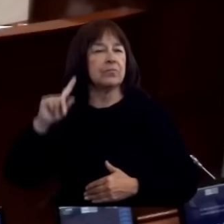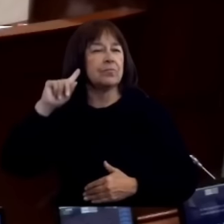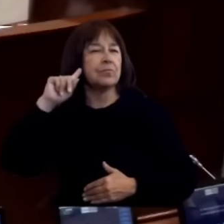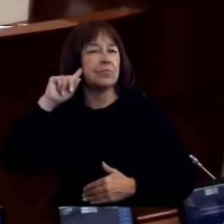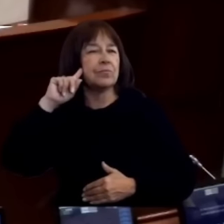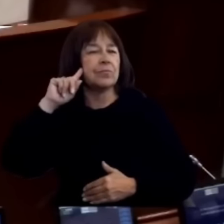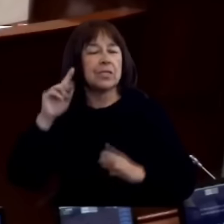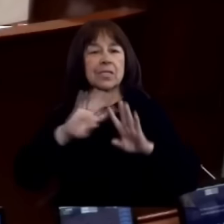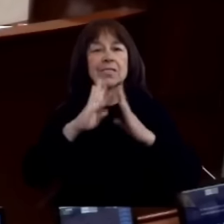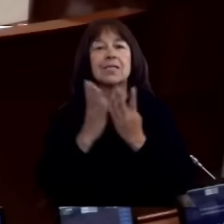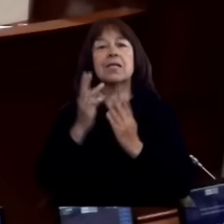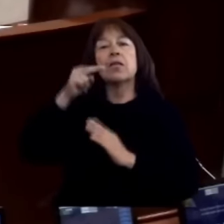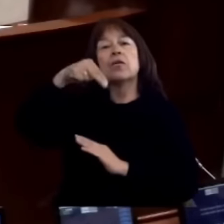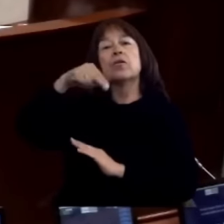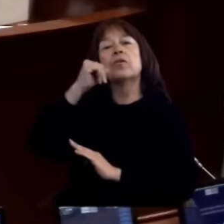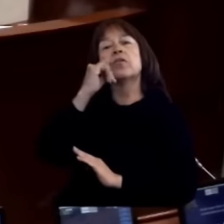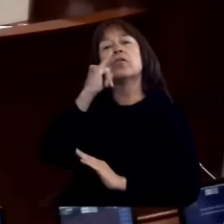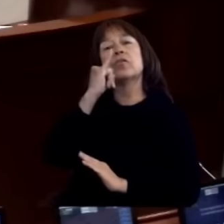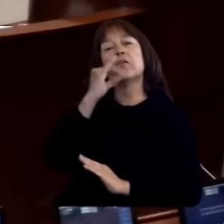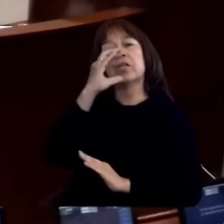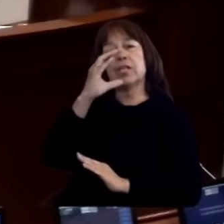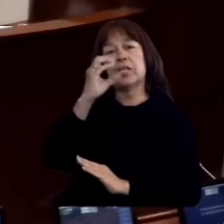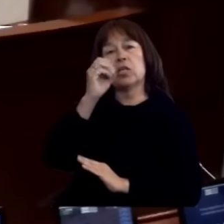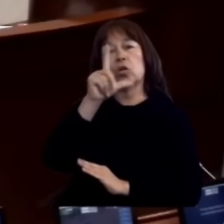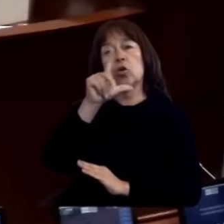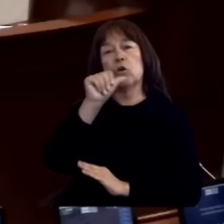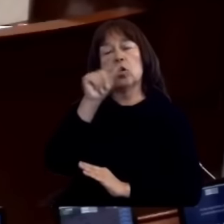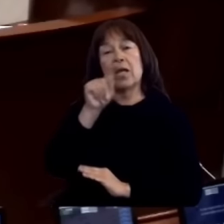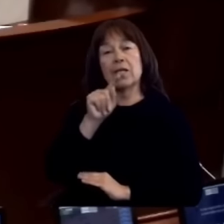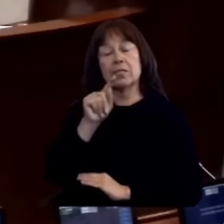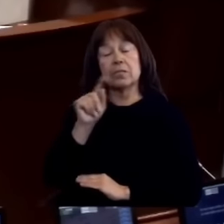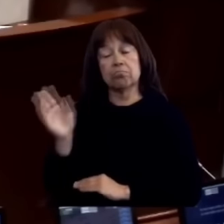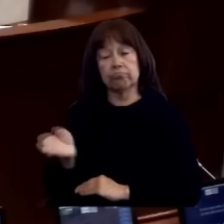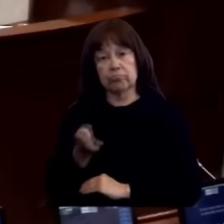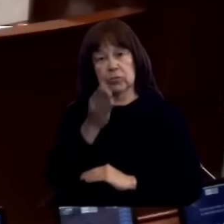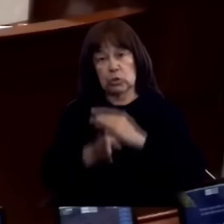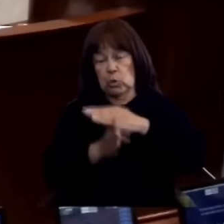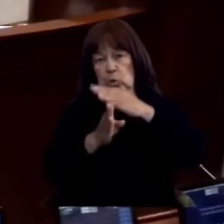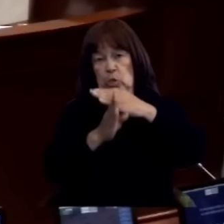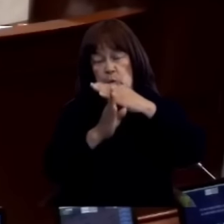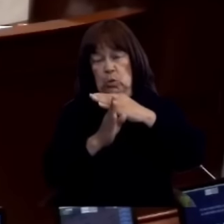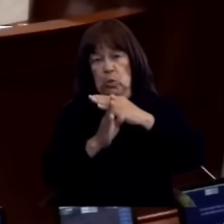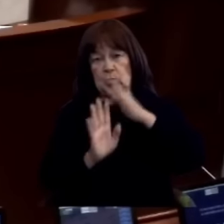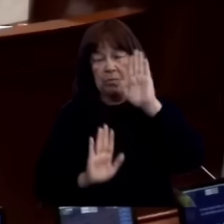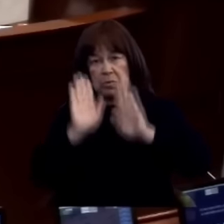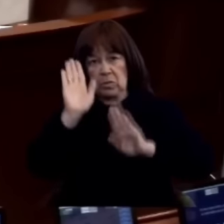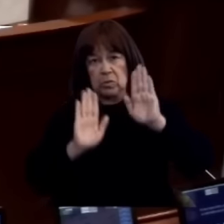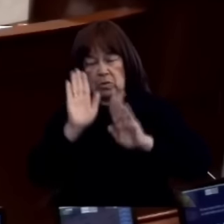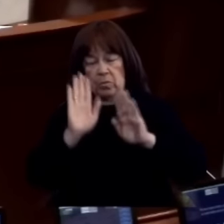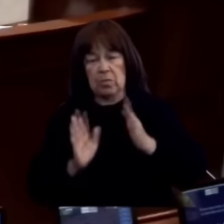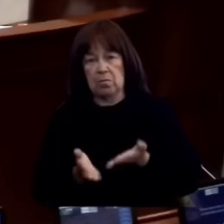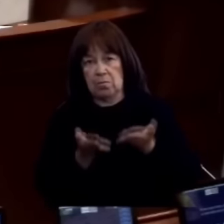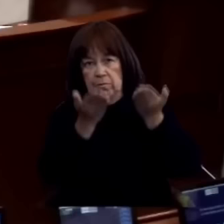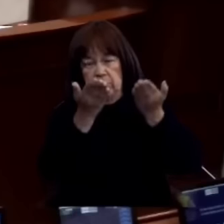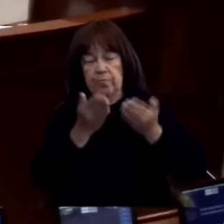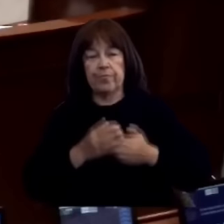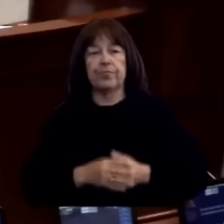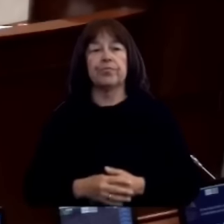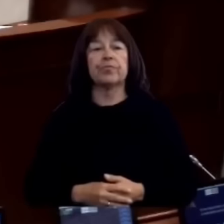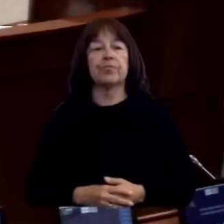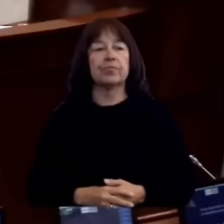Senador Nicolás Albeiro tiene el uso de la palabra. Él concedió una